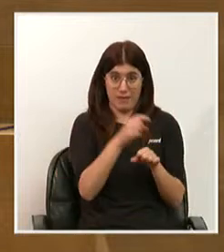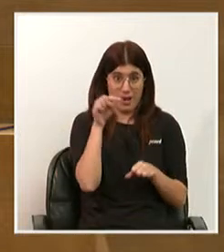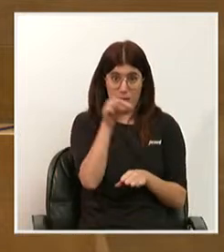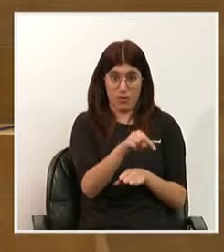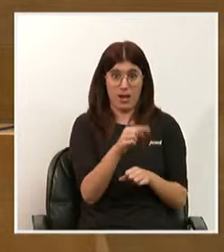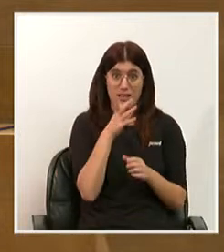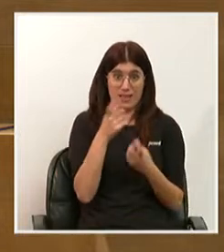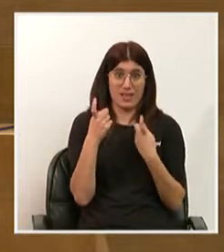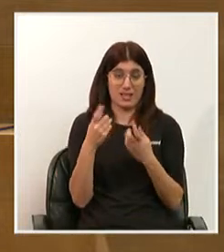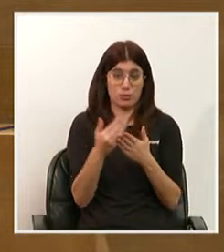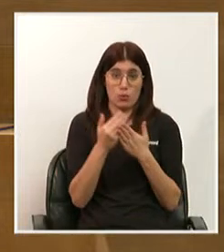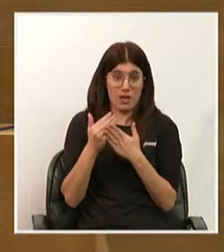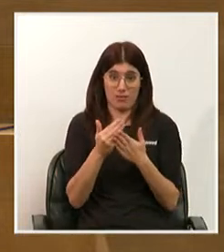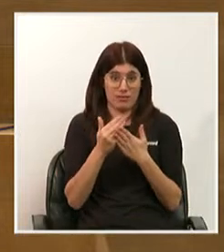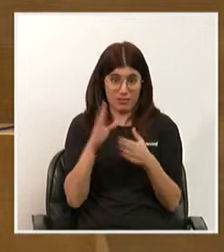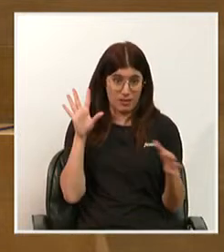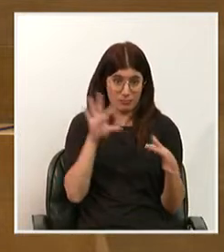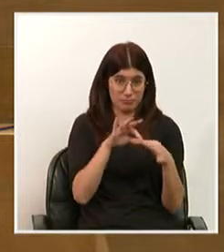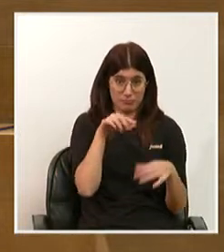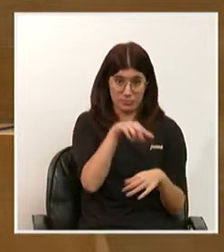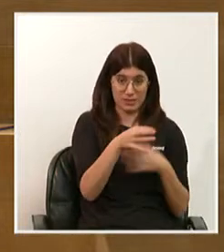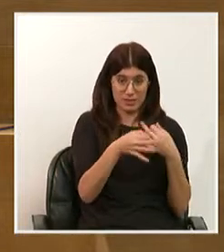estudiante y